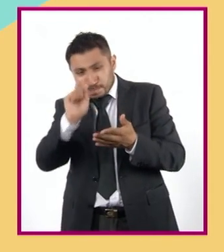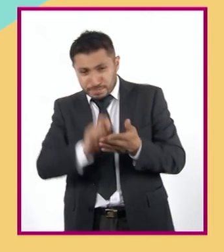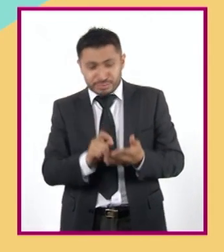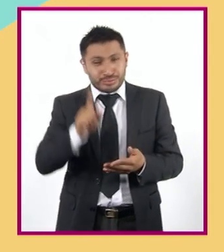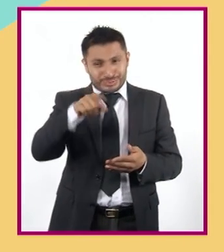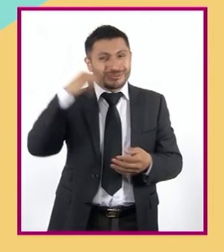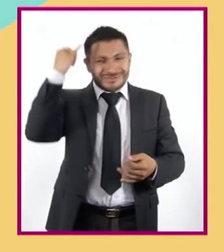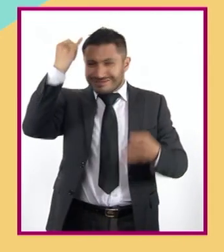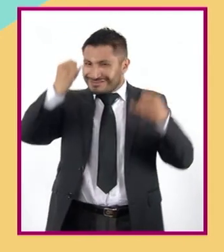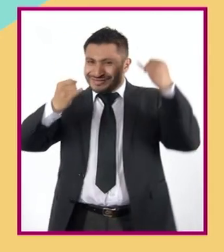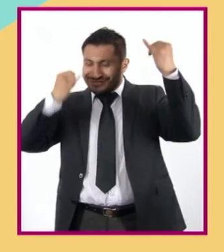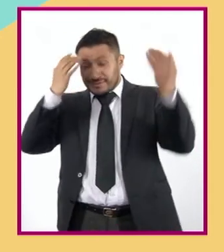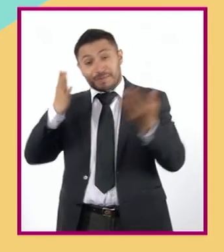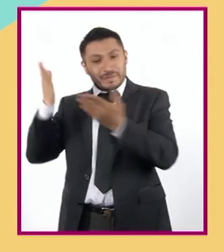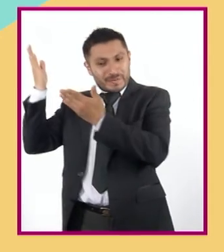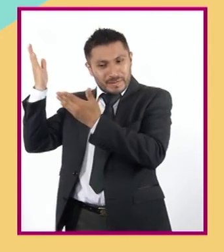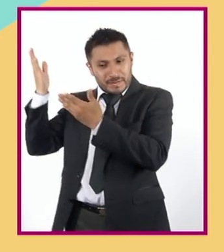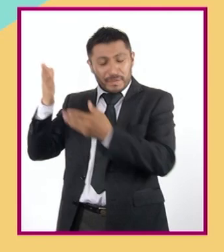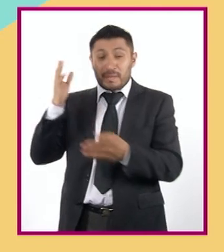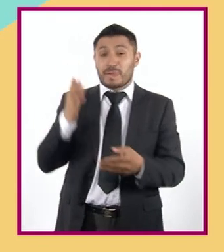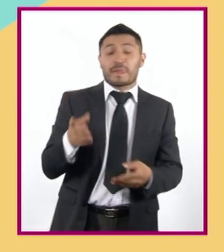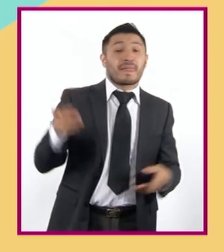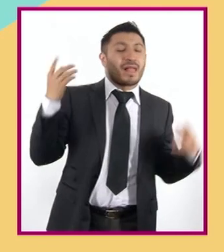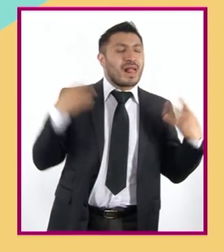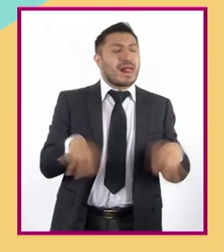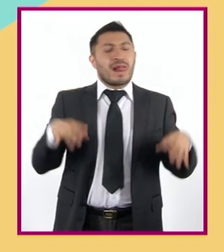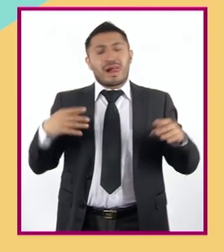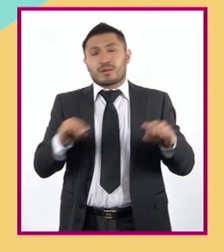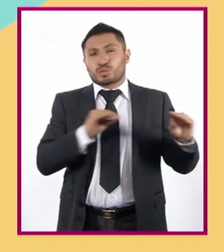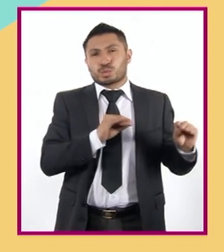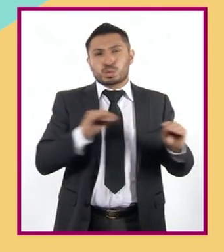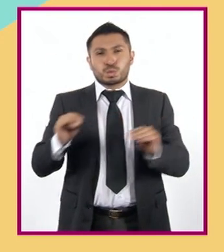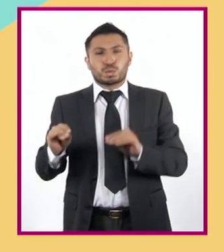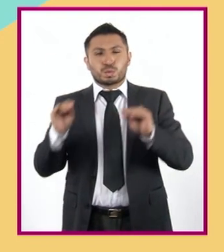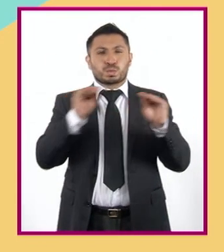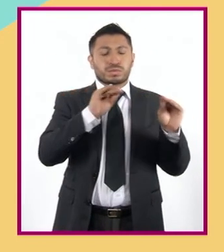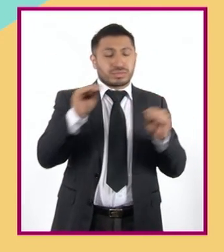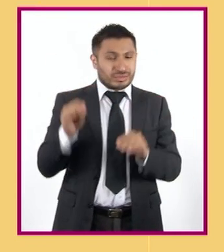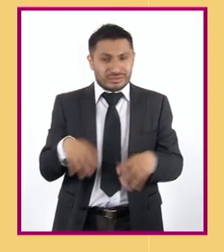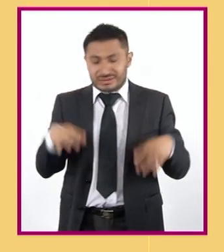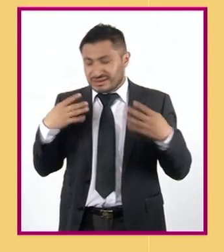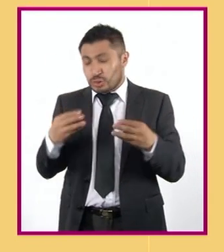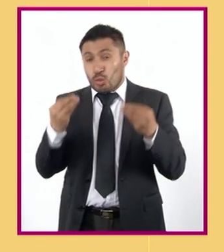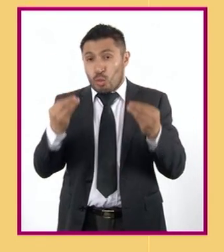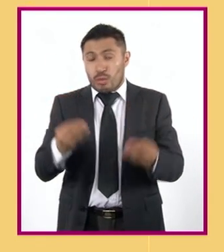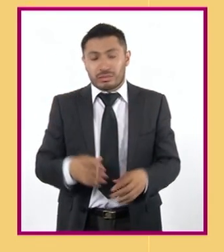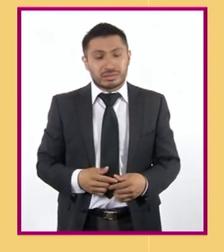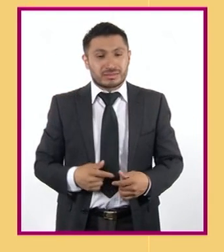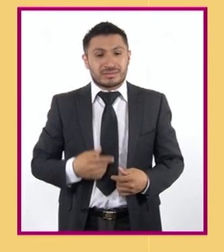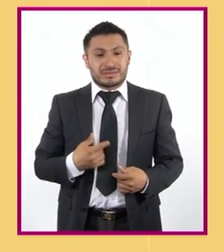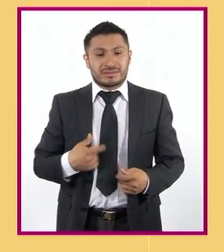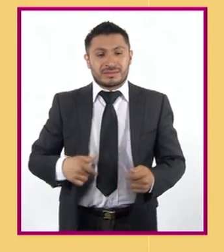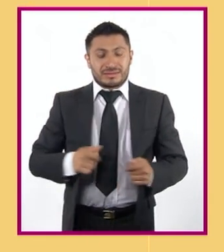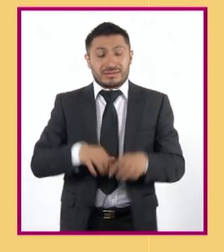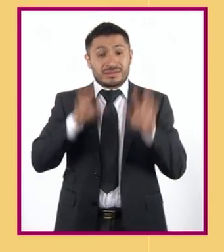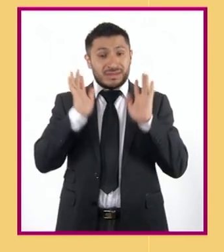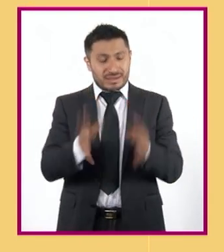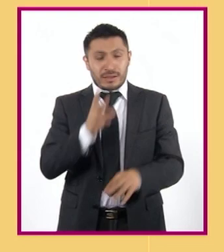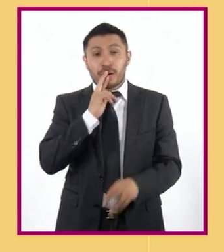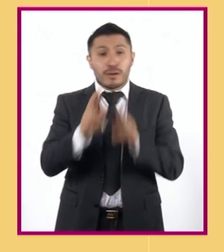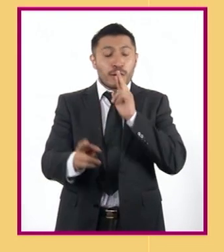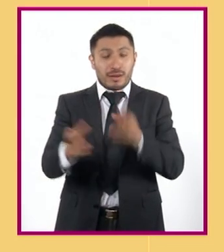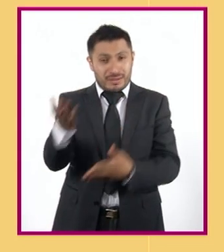¿Se imaginan hasta dónde podría seguir trasladando el triángulo en el plano? Cuando lo tengan,